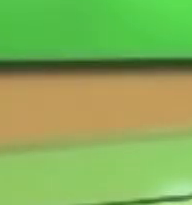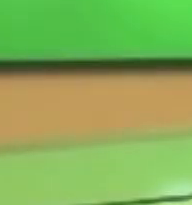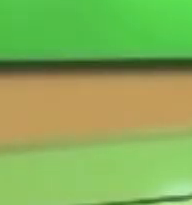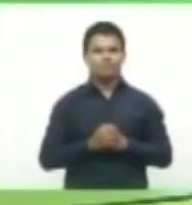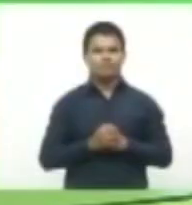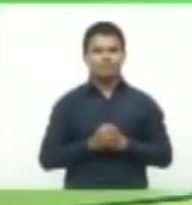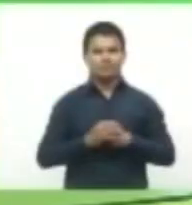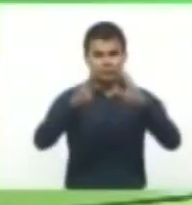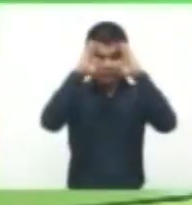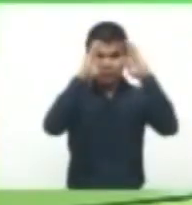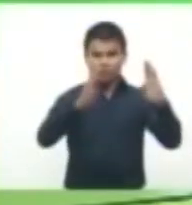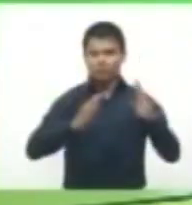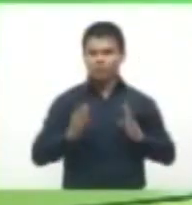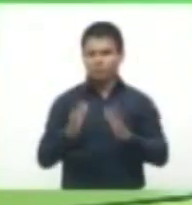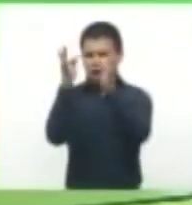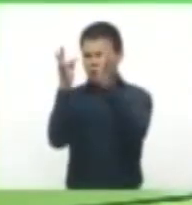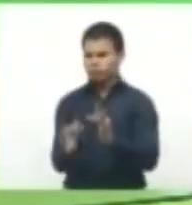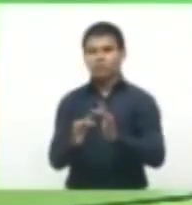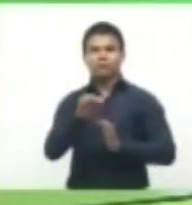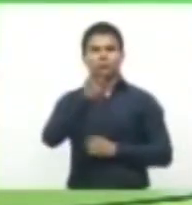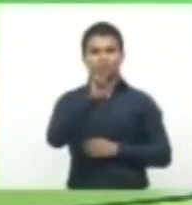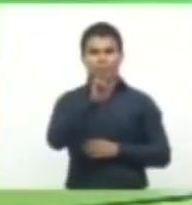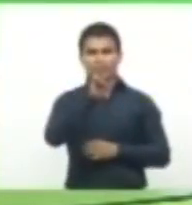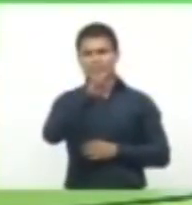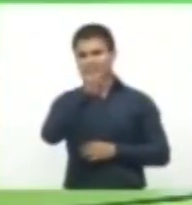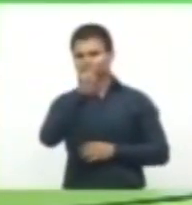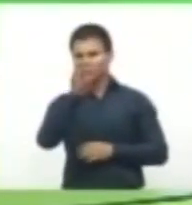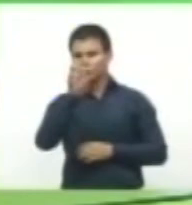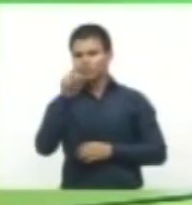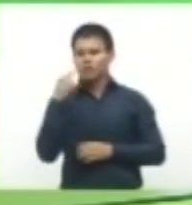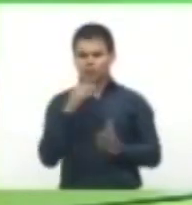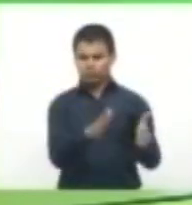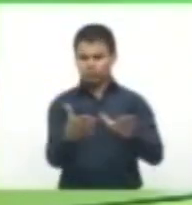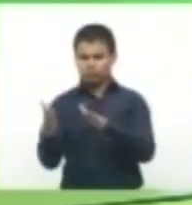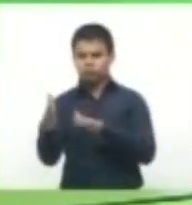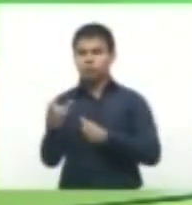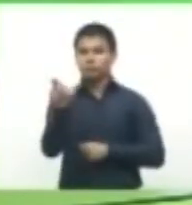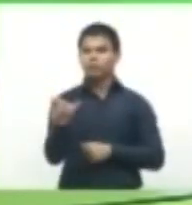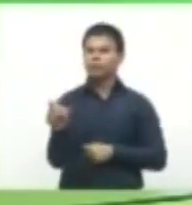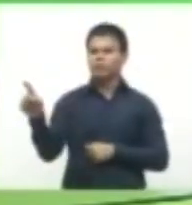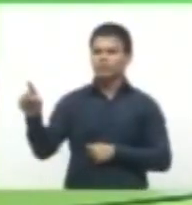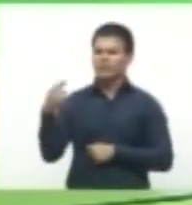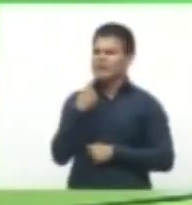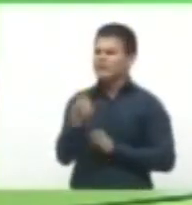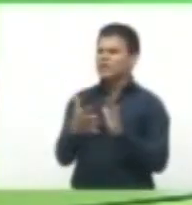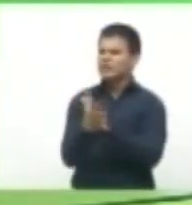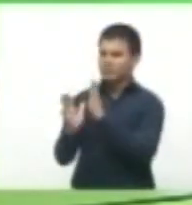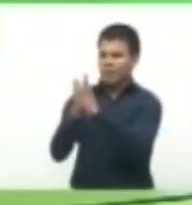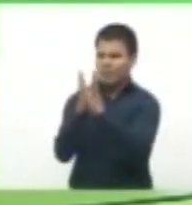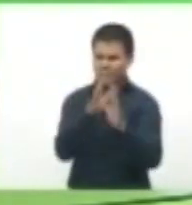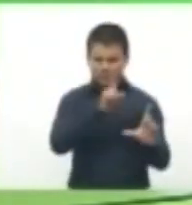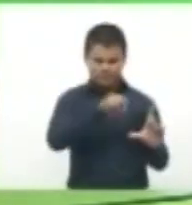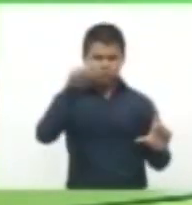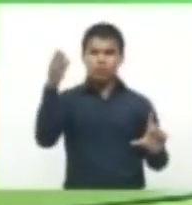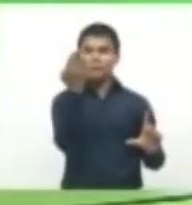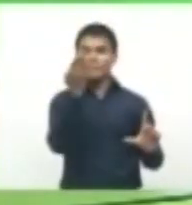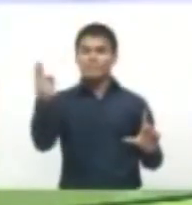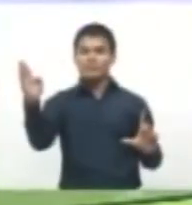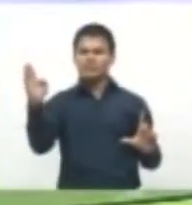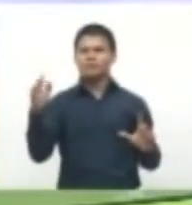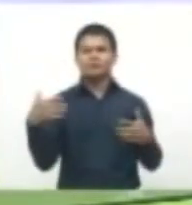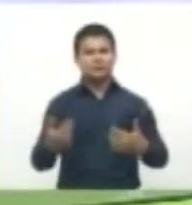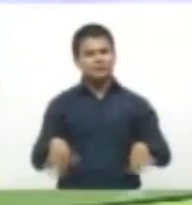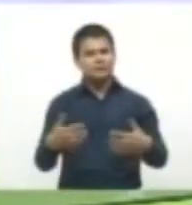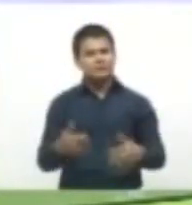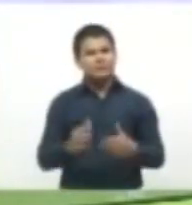Muchísima atención, con un total de 398 muertes violentas, un informe de Medicina Legal ubica a Barranquilla como una de las ciudades más violentas de la